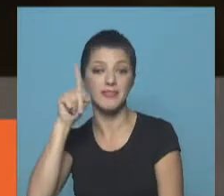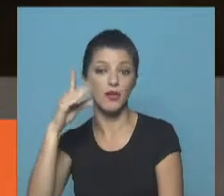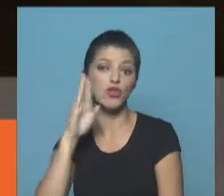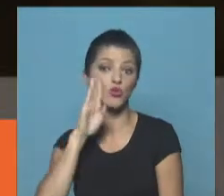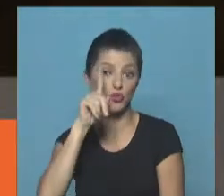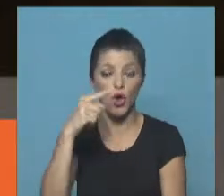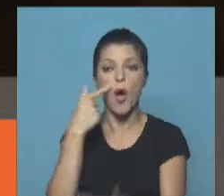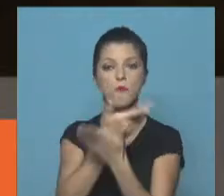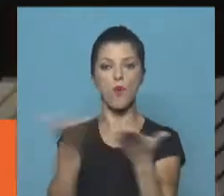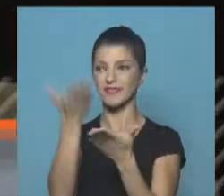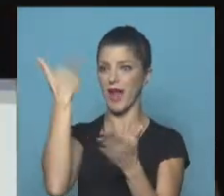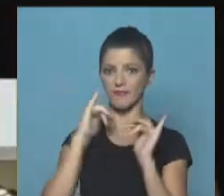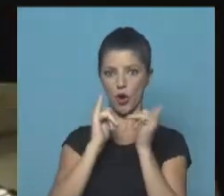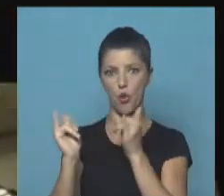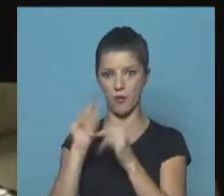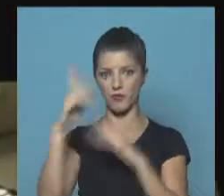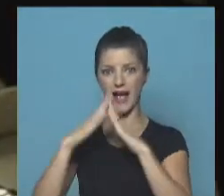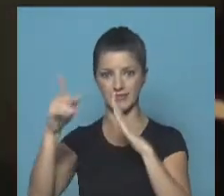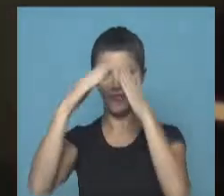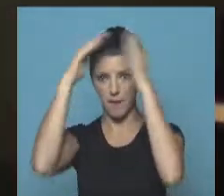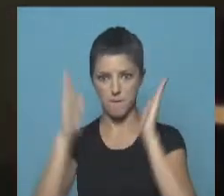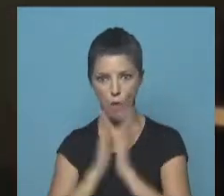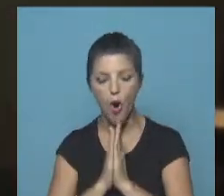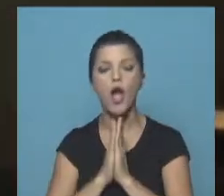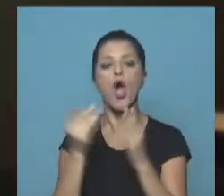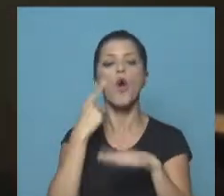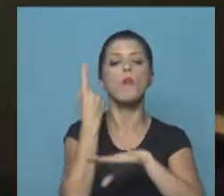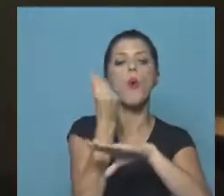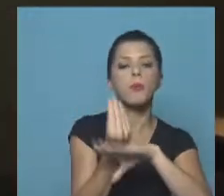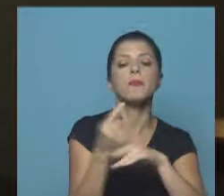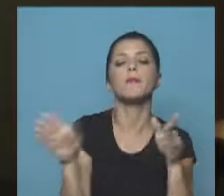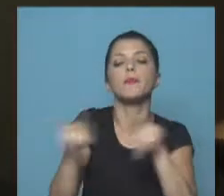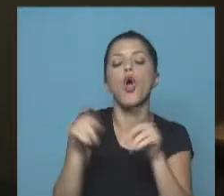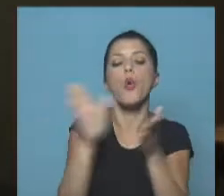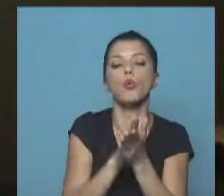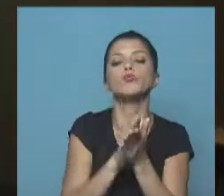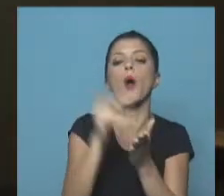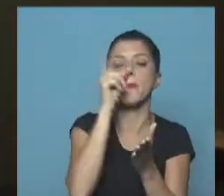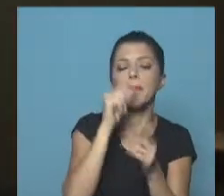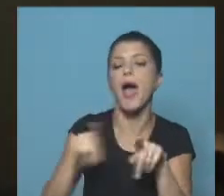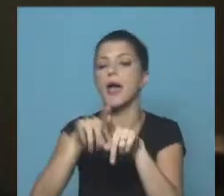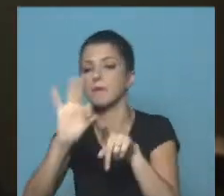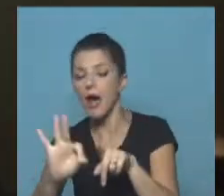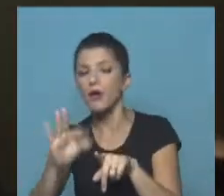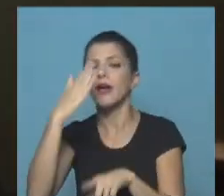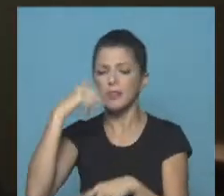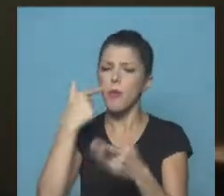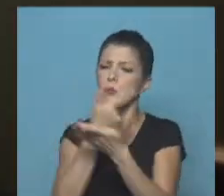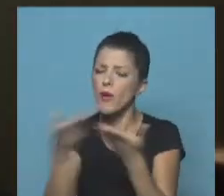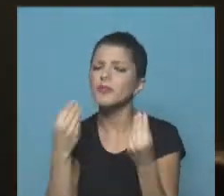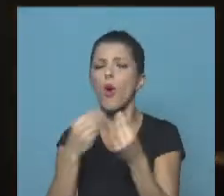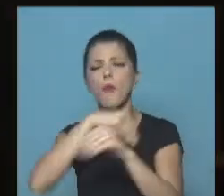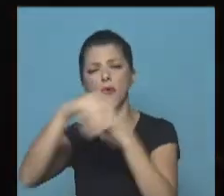muestra su juventud en un convento, la vida con sus padres y hermanos, momentos de dichas que terminan con pérdidas familiares y amigas que la llevan a